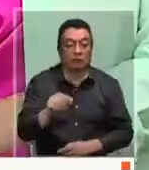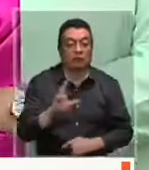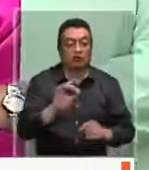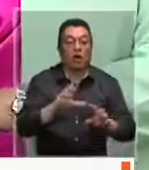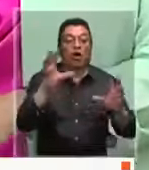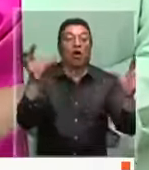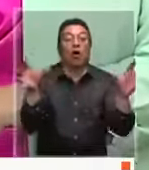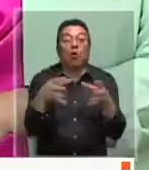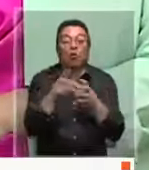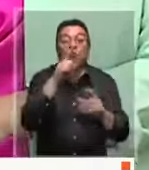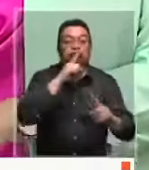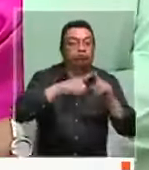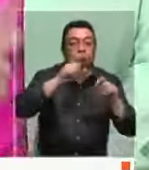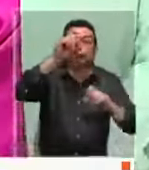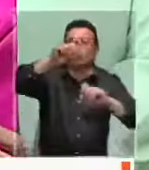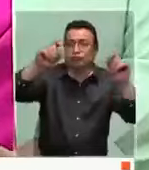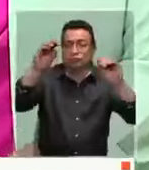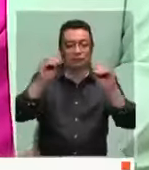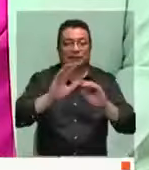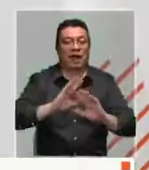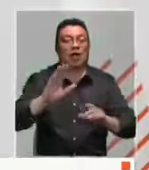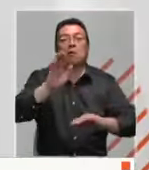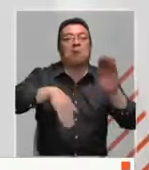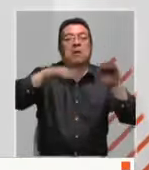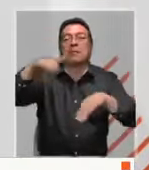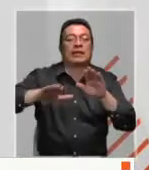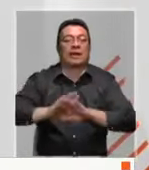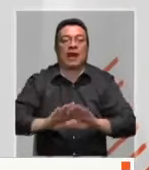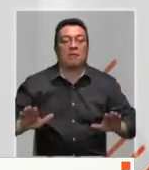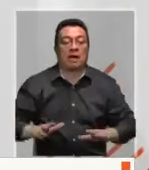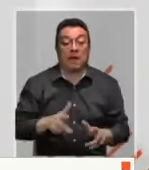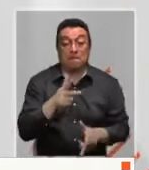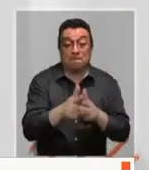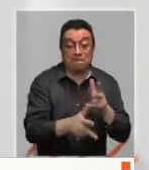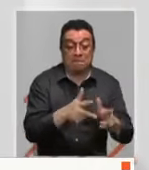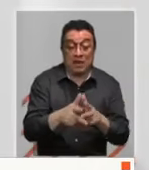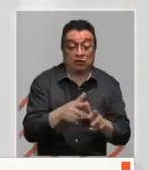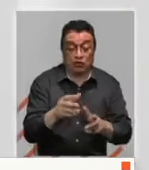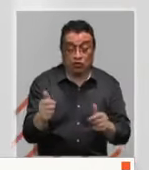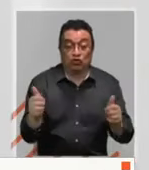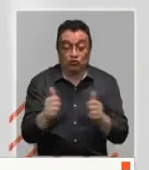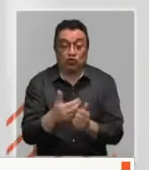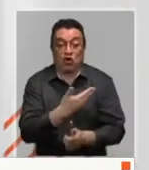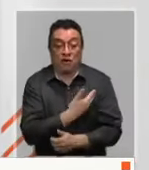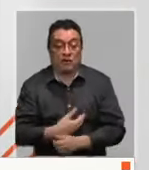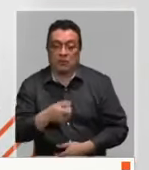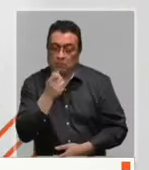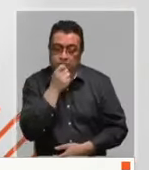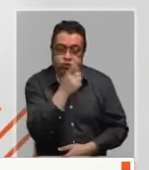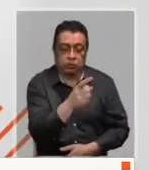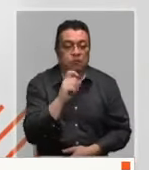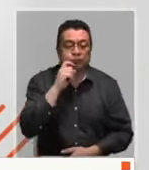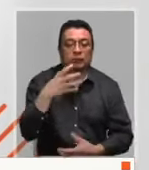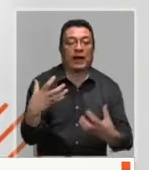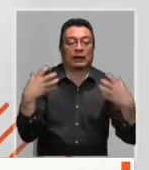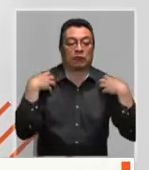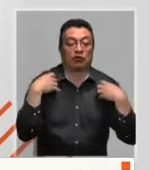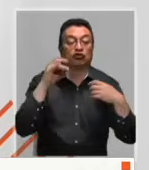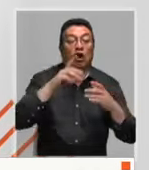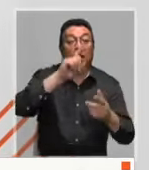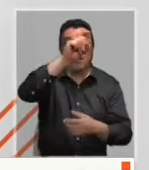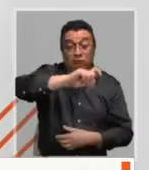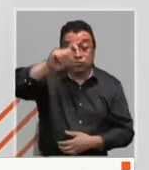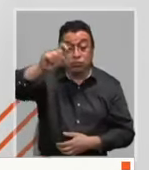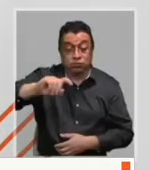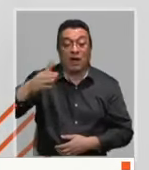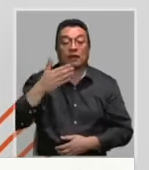un grupo coordinado para hacer rayados en el metro. Metro en conjunto, el gobierno se querellará contra los responsables, no solo por el graffiti, también por